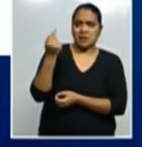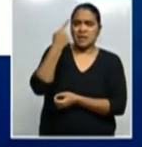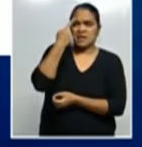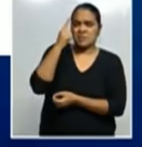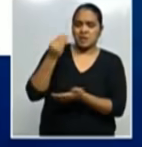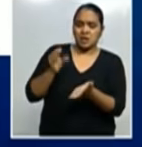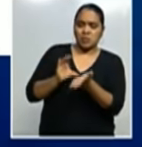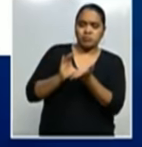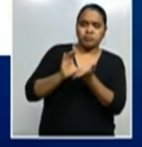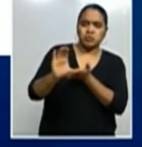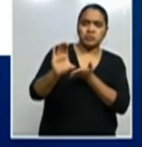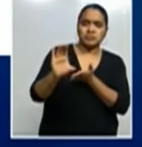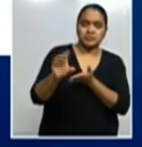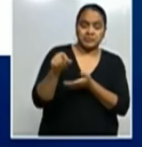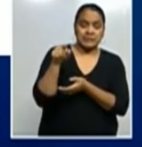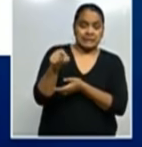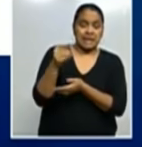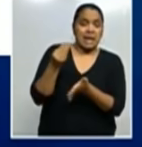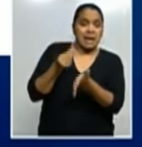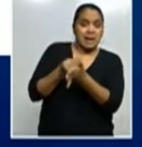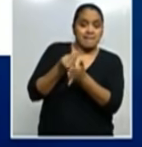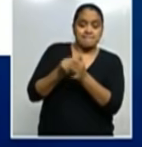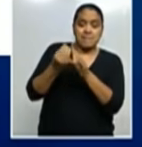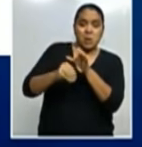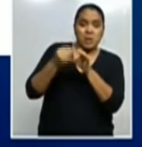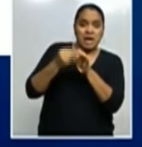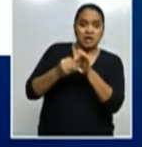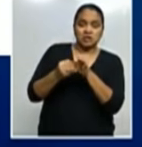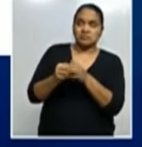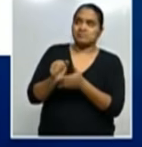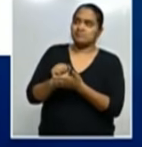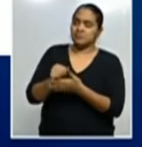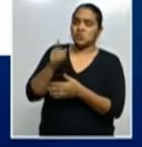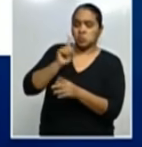banca para que puedan ser prestados a los hogares y las empresas.